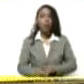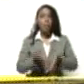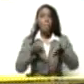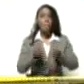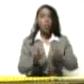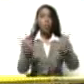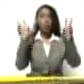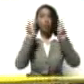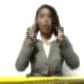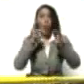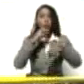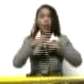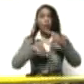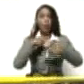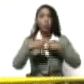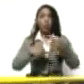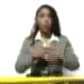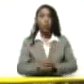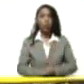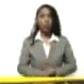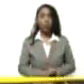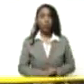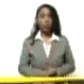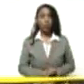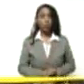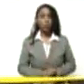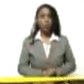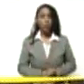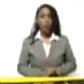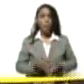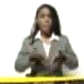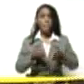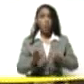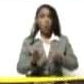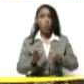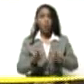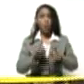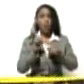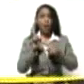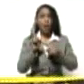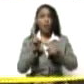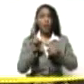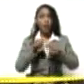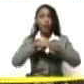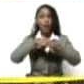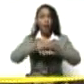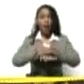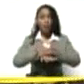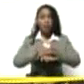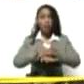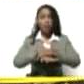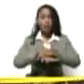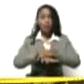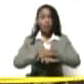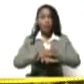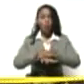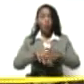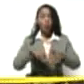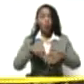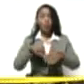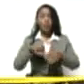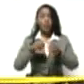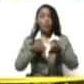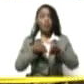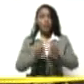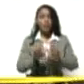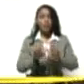renacimiento revolucionario, un renacimiento desde las raíces, un renacimiento moral y ético,